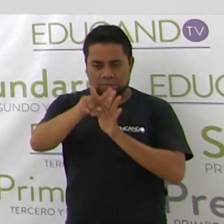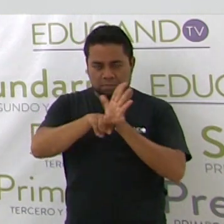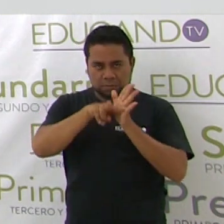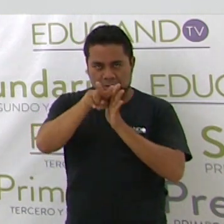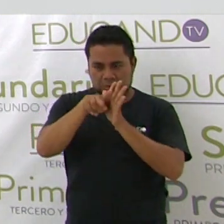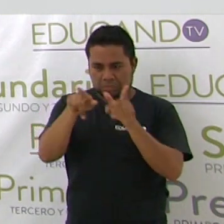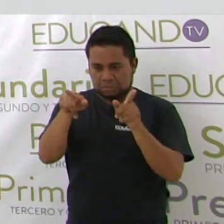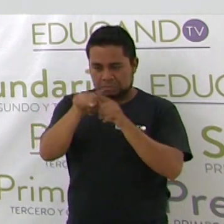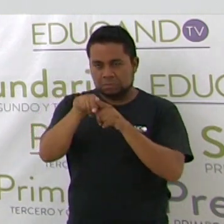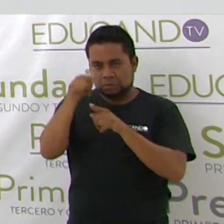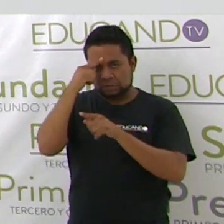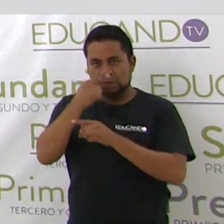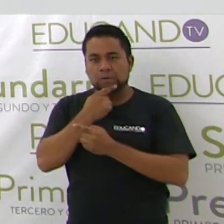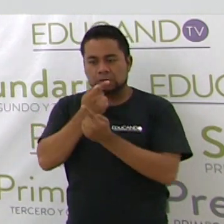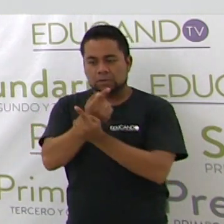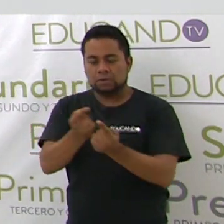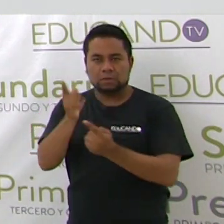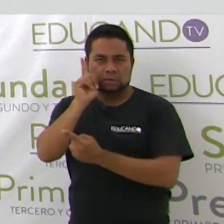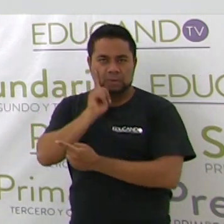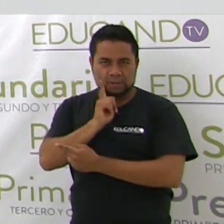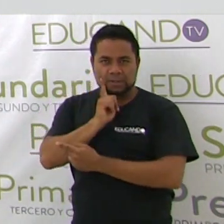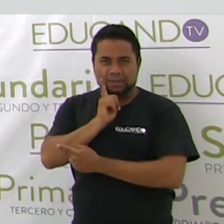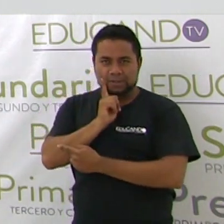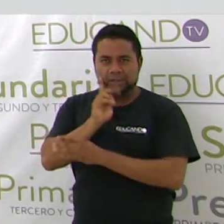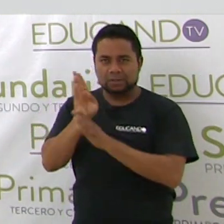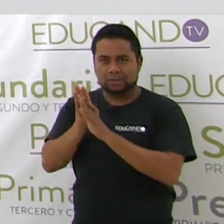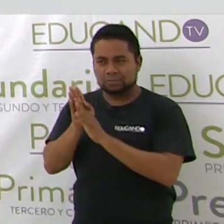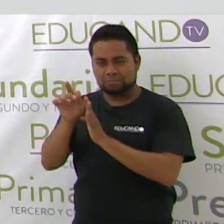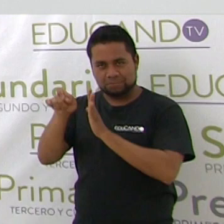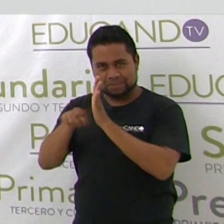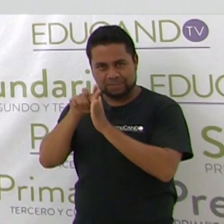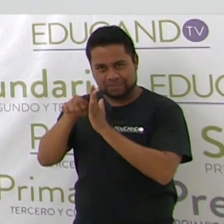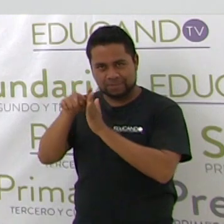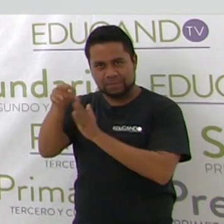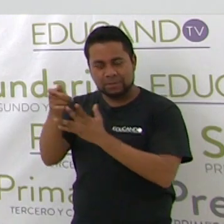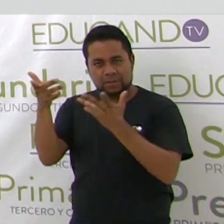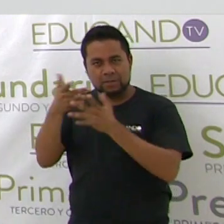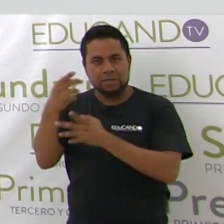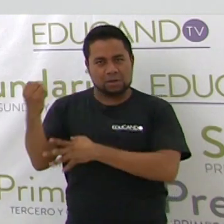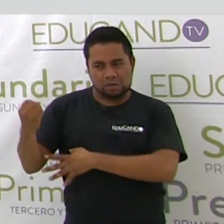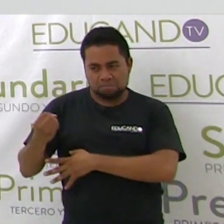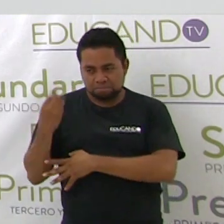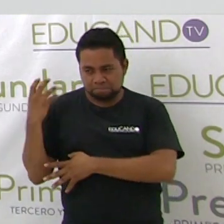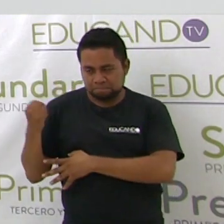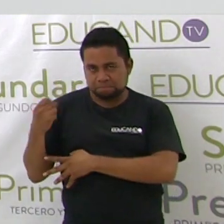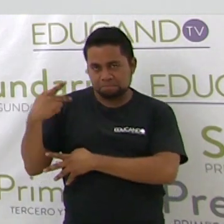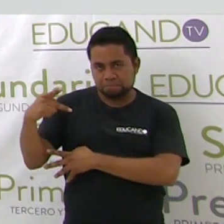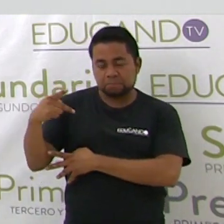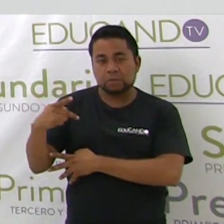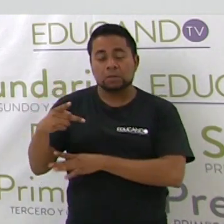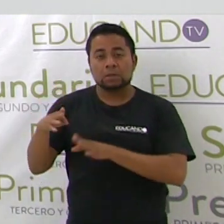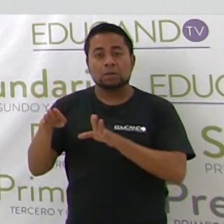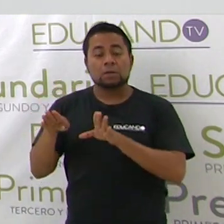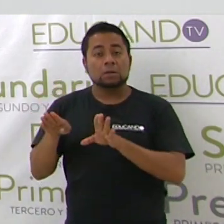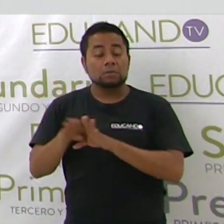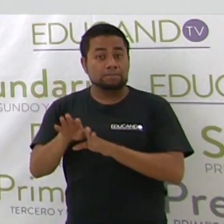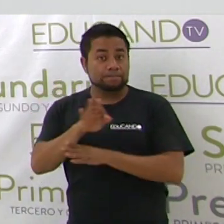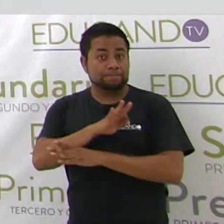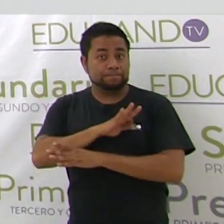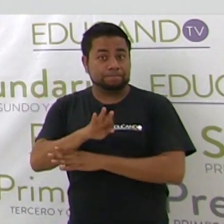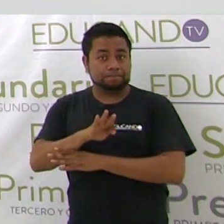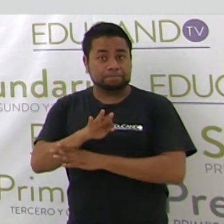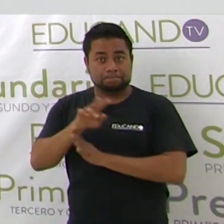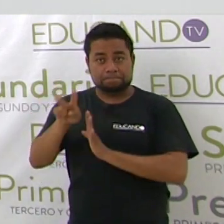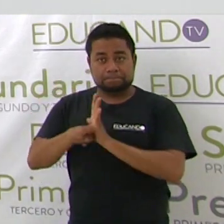cortito de una niña que nos hizo el favor de hacer su propia conferencia y prestarnos el